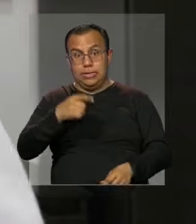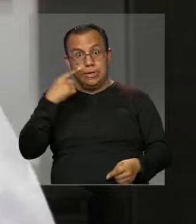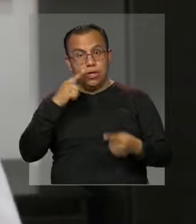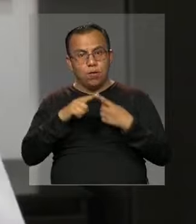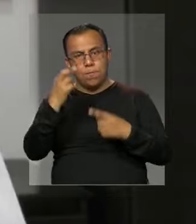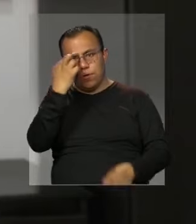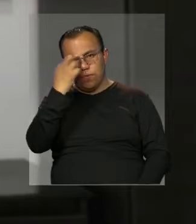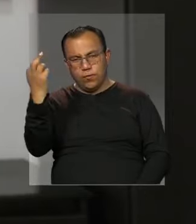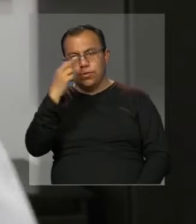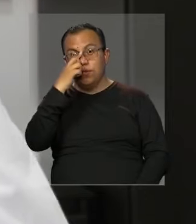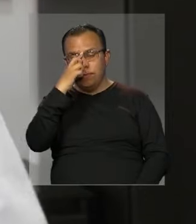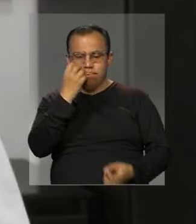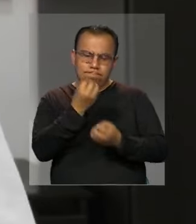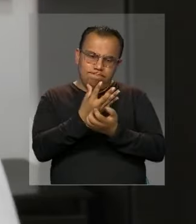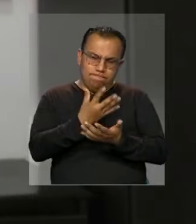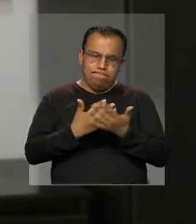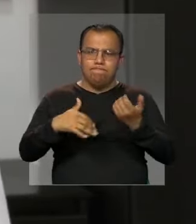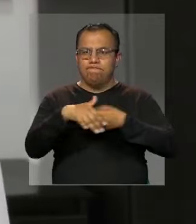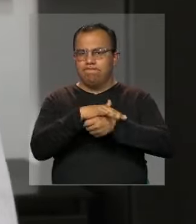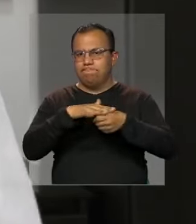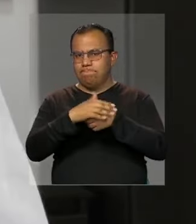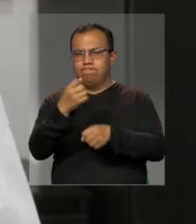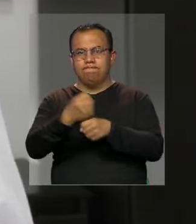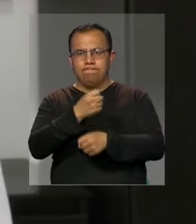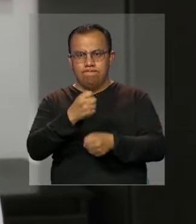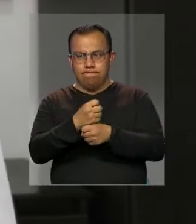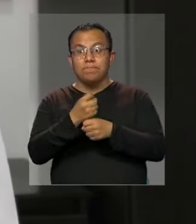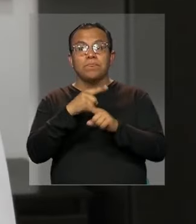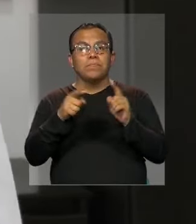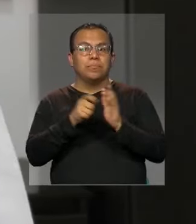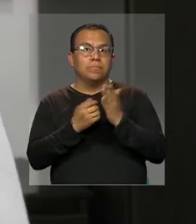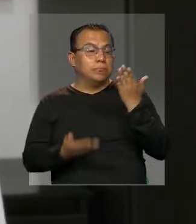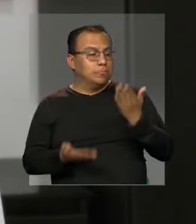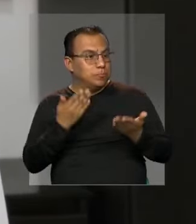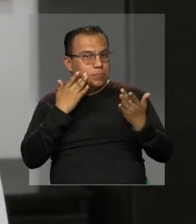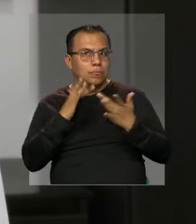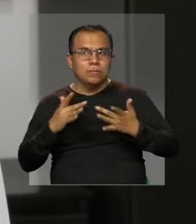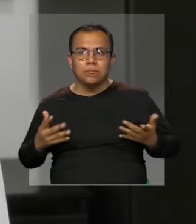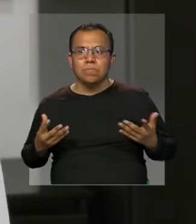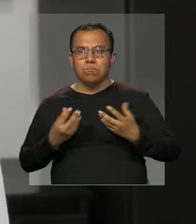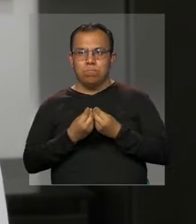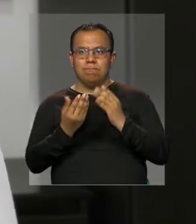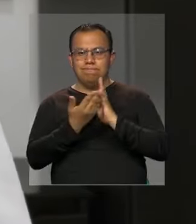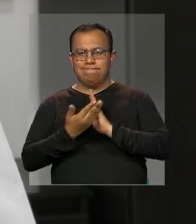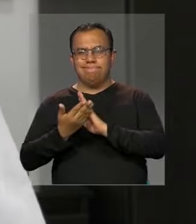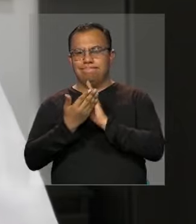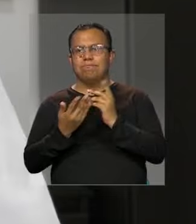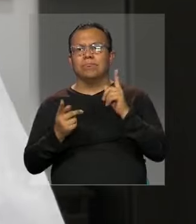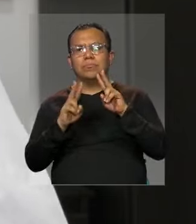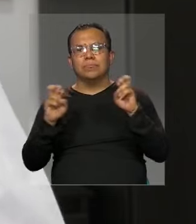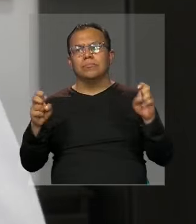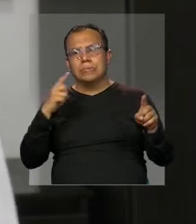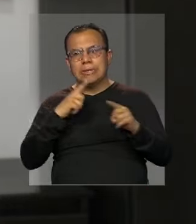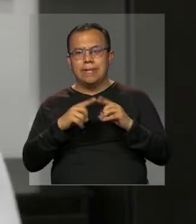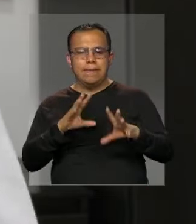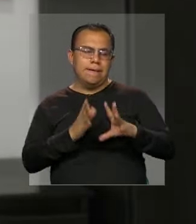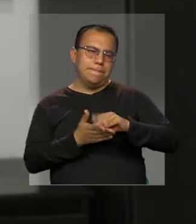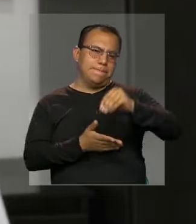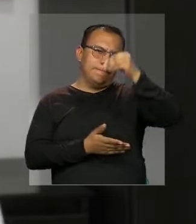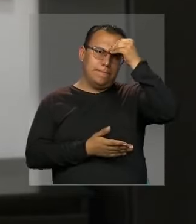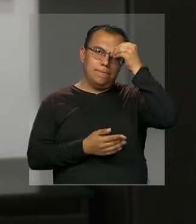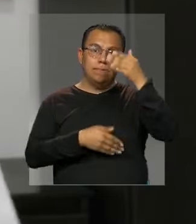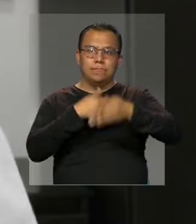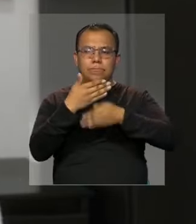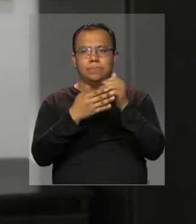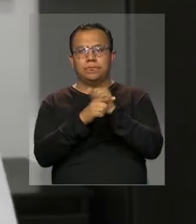profesional, sino de la infraestructura, las condiciones de trabajo, pero depende también mucho de nuestra educación, depende de lo que aprendimos, de las prácticas